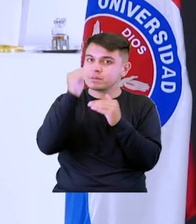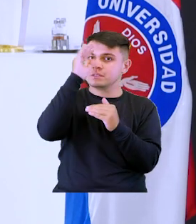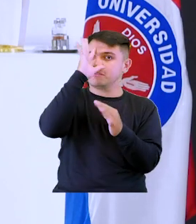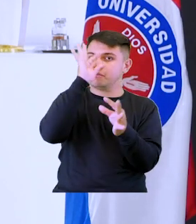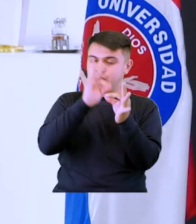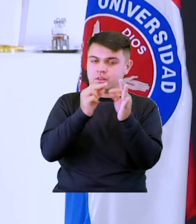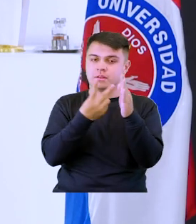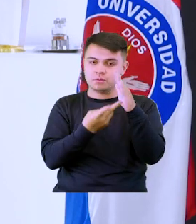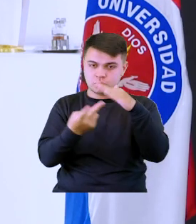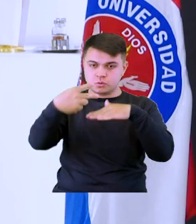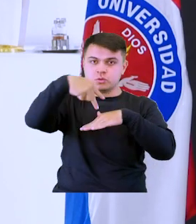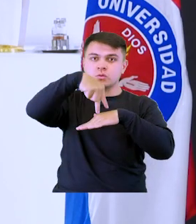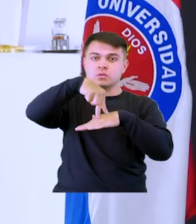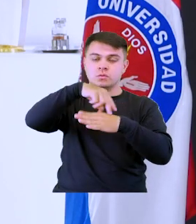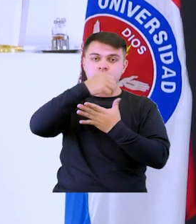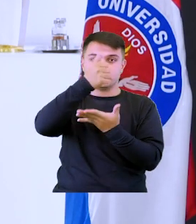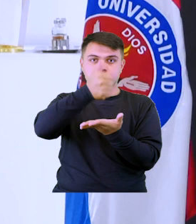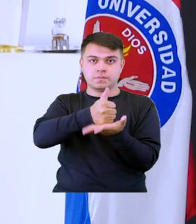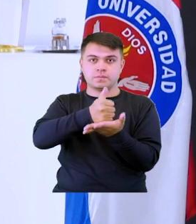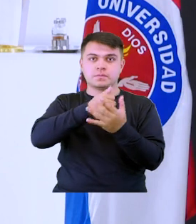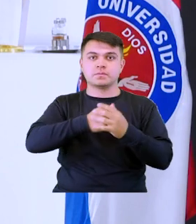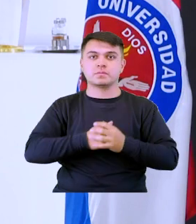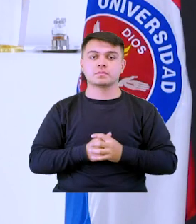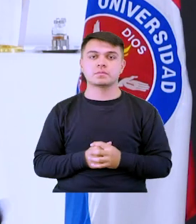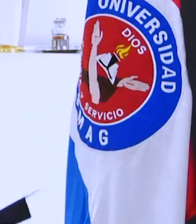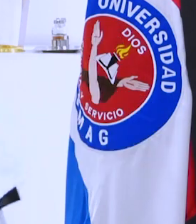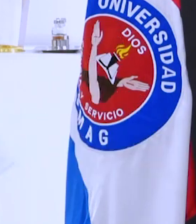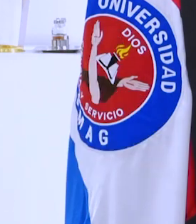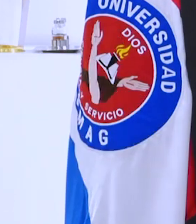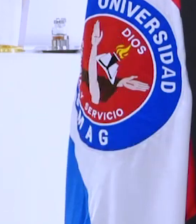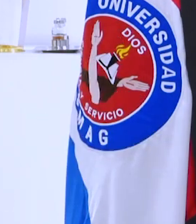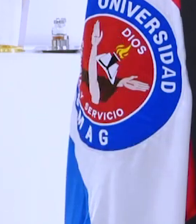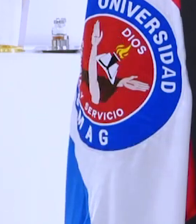la resurrección. Amén.